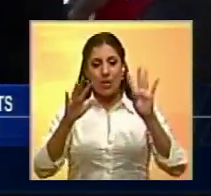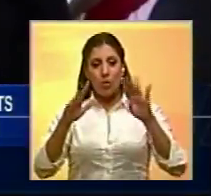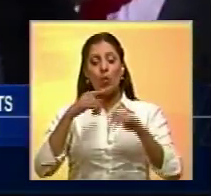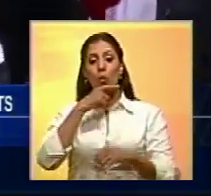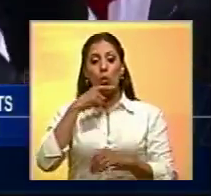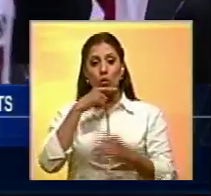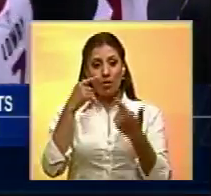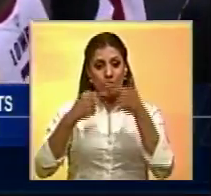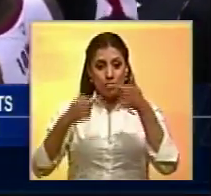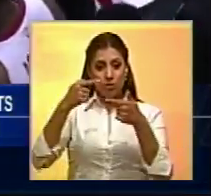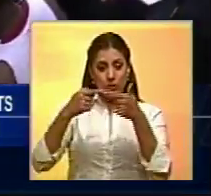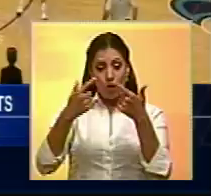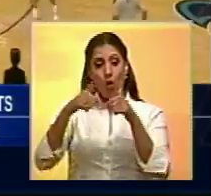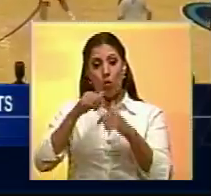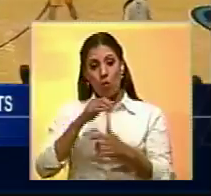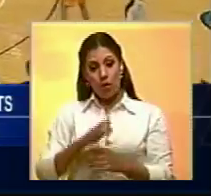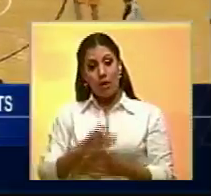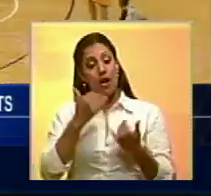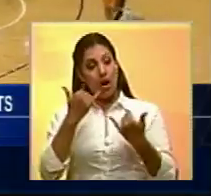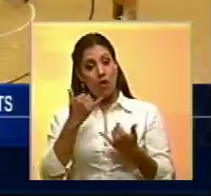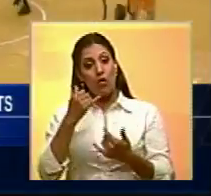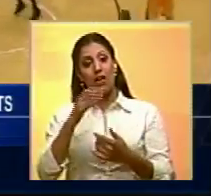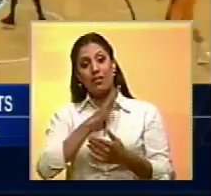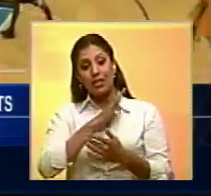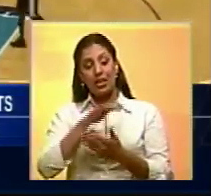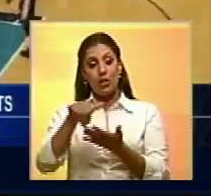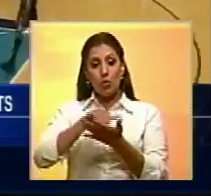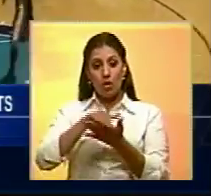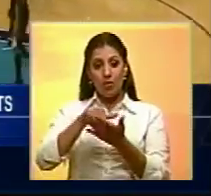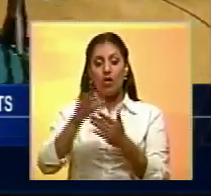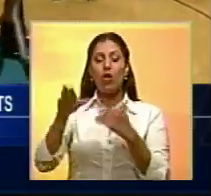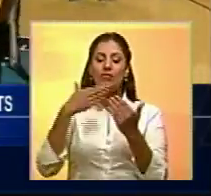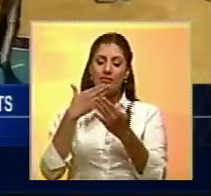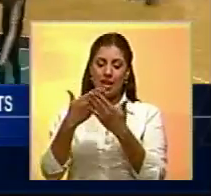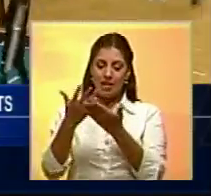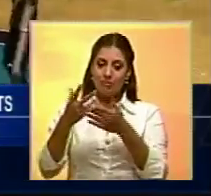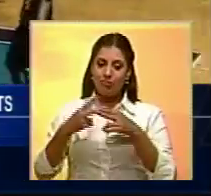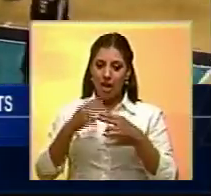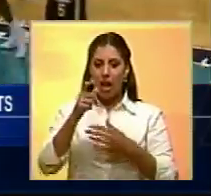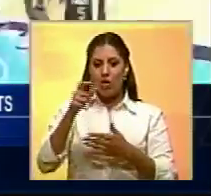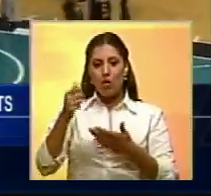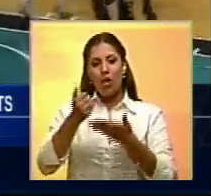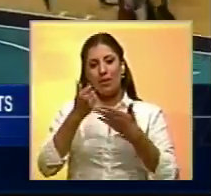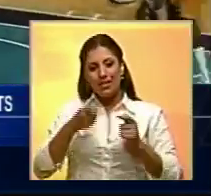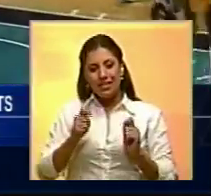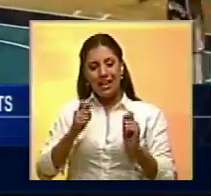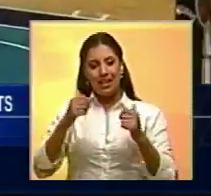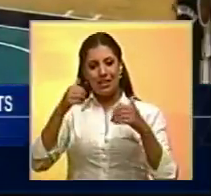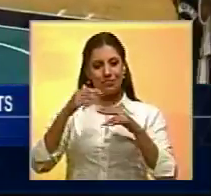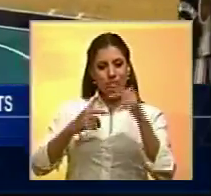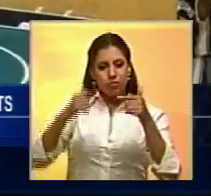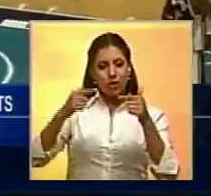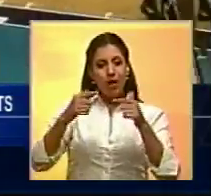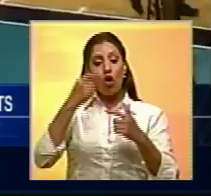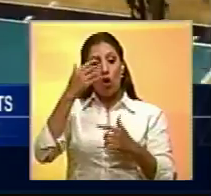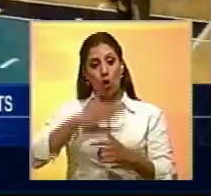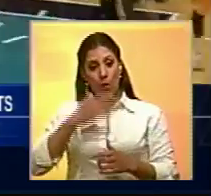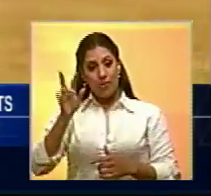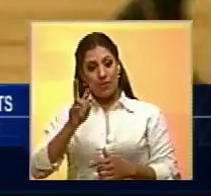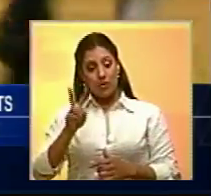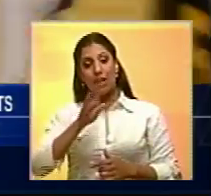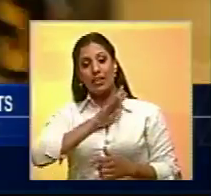octubre cuando se enfrentaba a los Bucks de Milwaukee. La franquicia neoyorquina agradeció la buena voluntad de Vázquez para tratar de estar a tope. El criollo